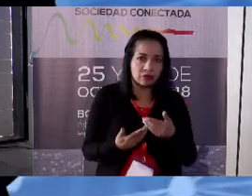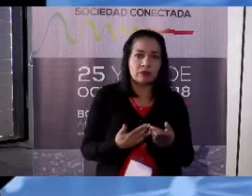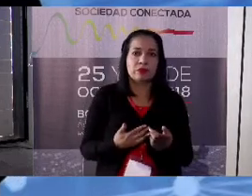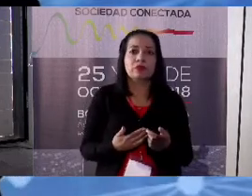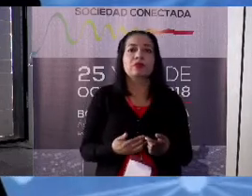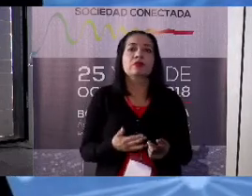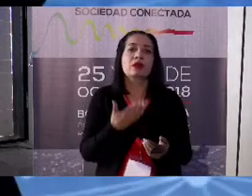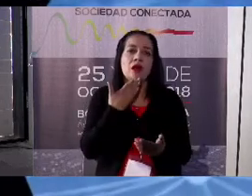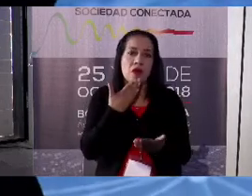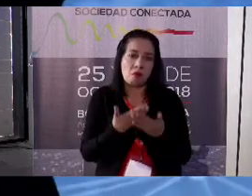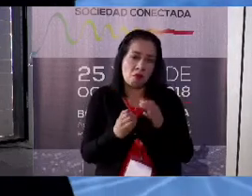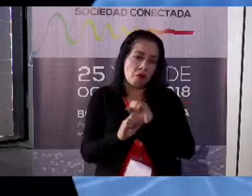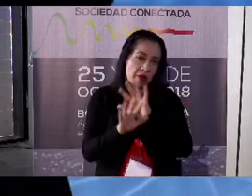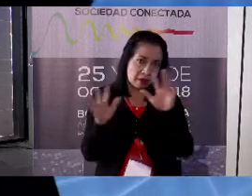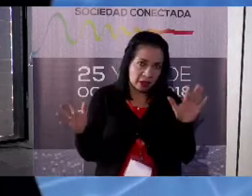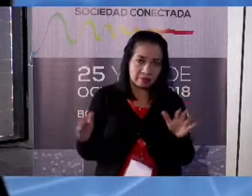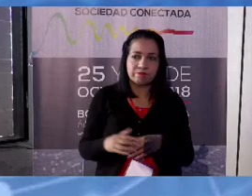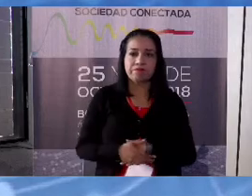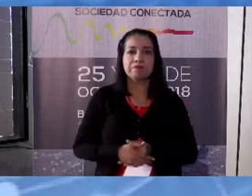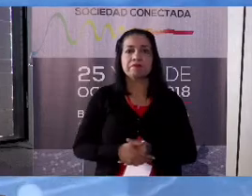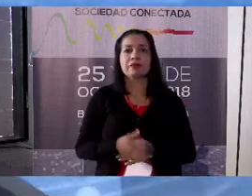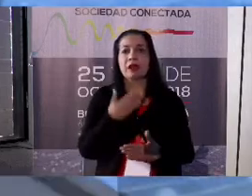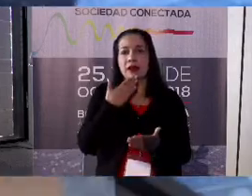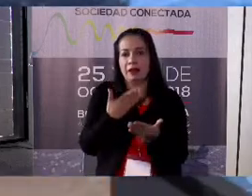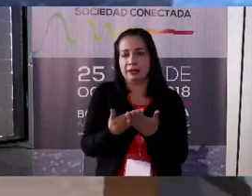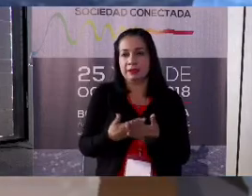resto de de las conferencias Muchas gracias